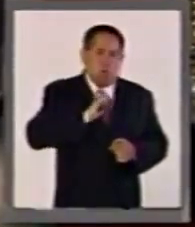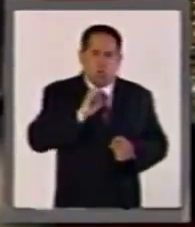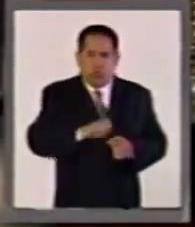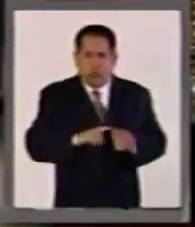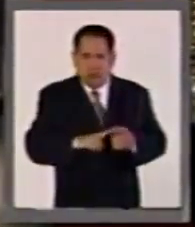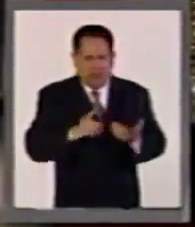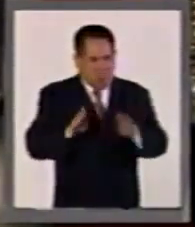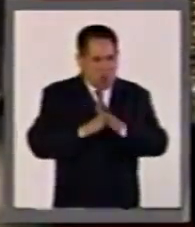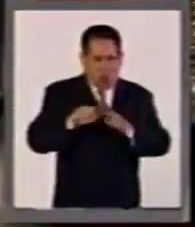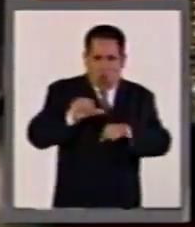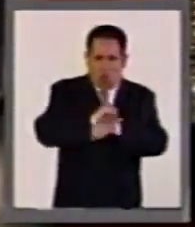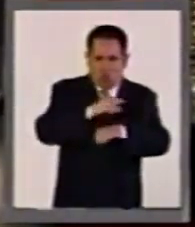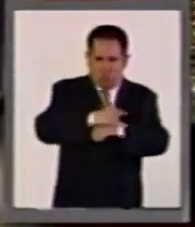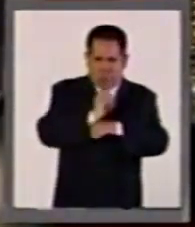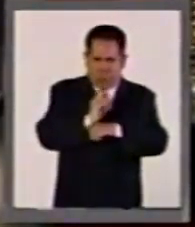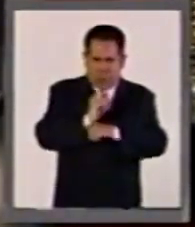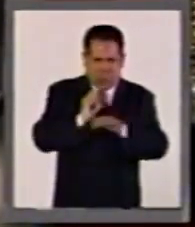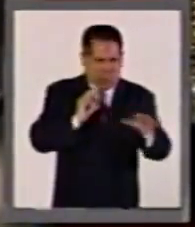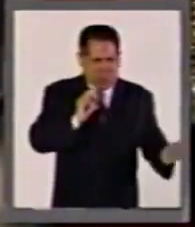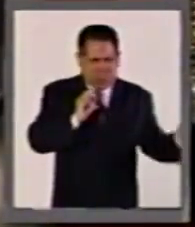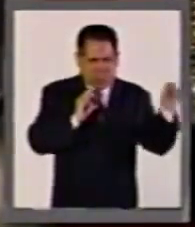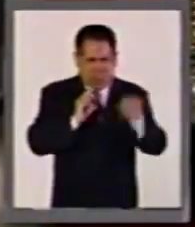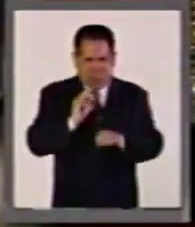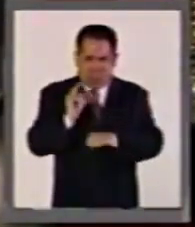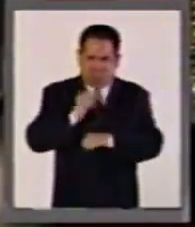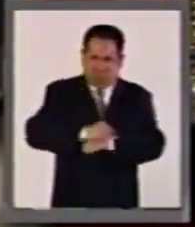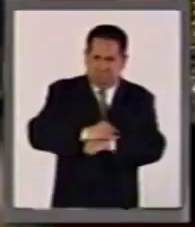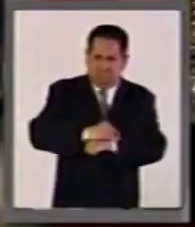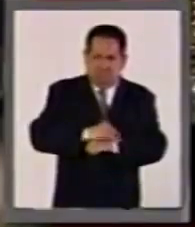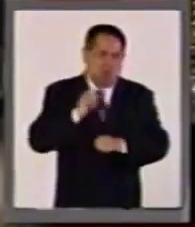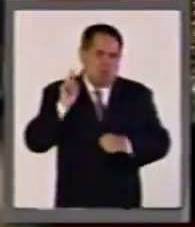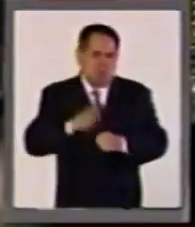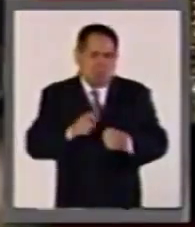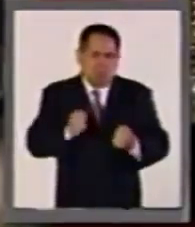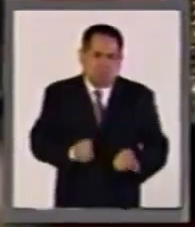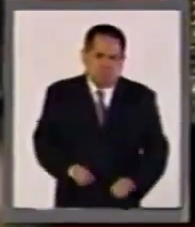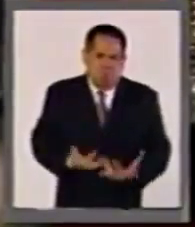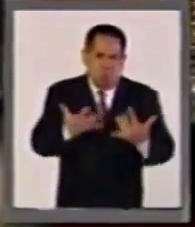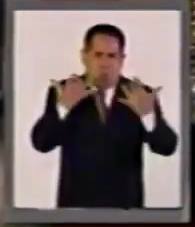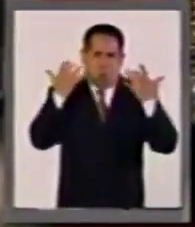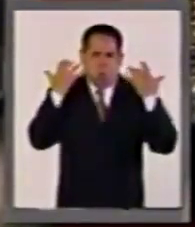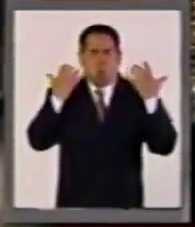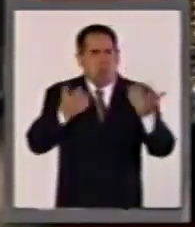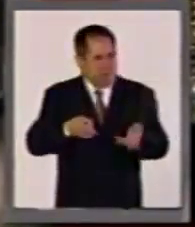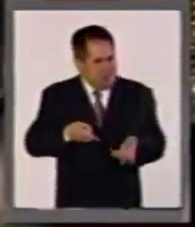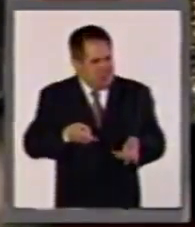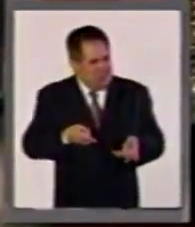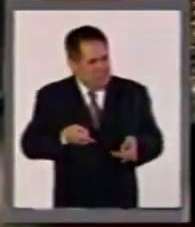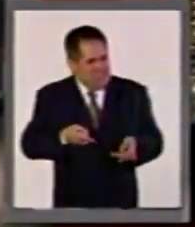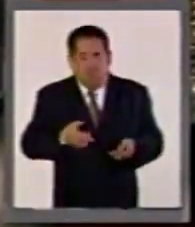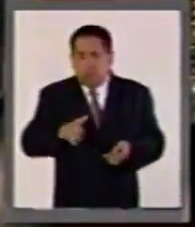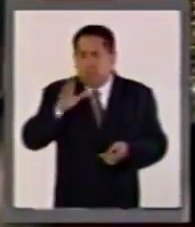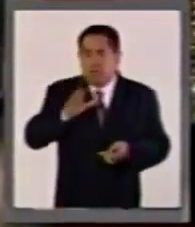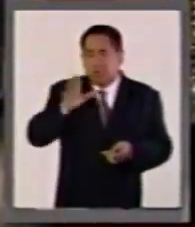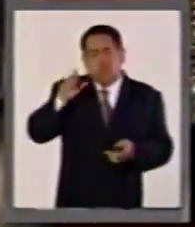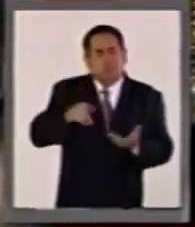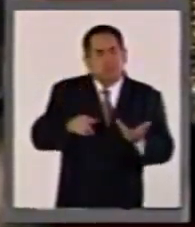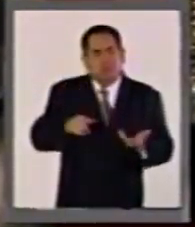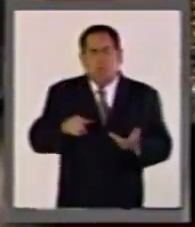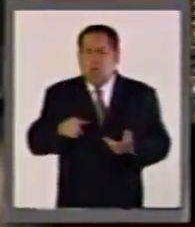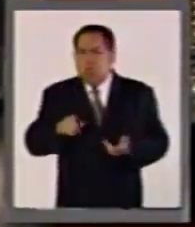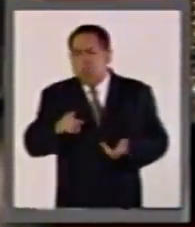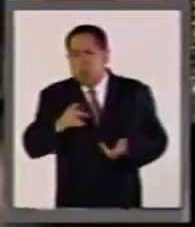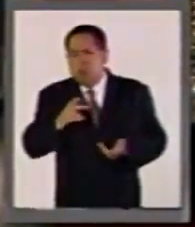meterla a la cajuela de un carro e incendiarlo, pareciera que se